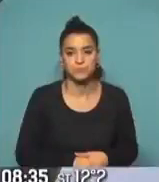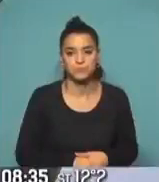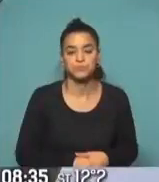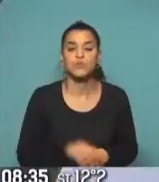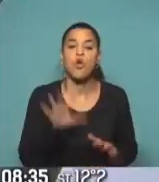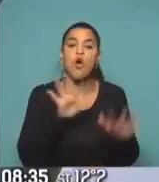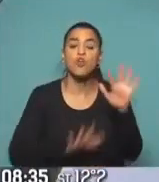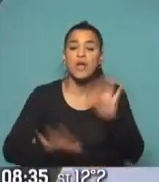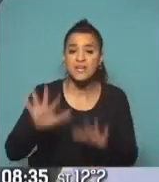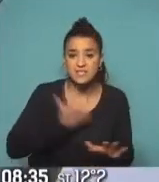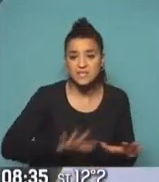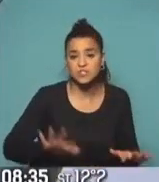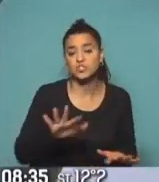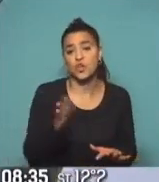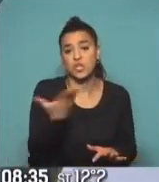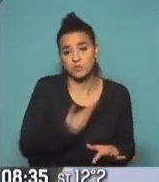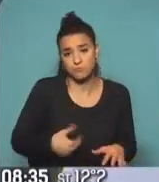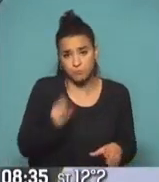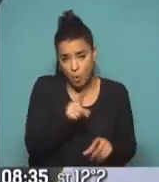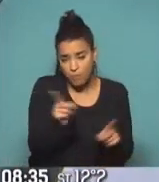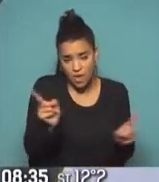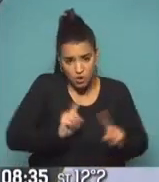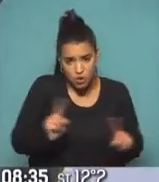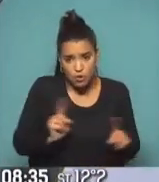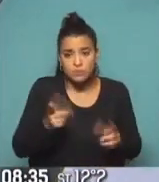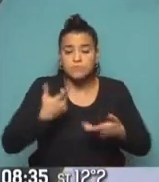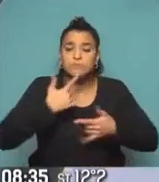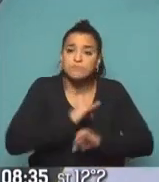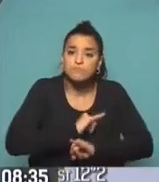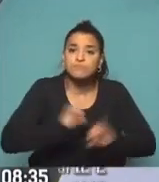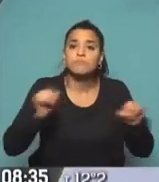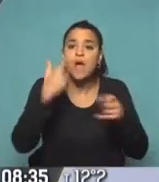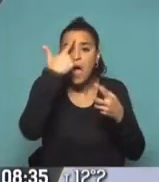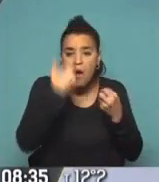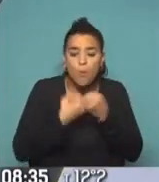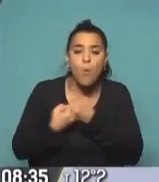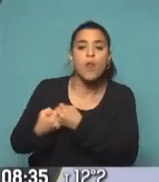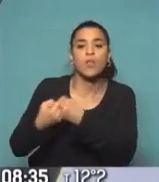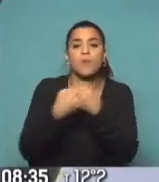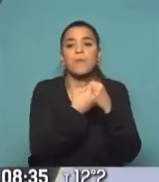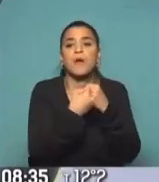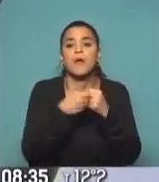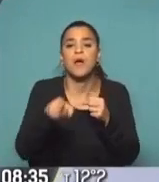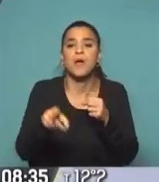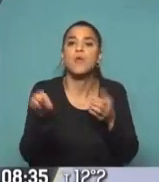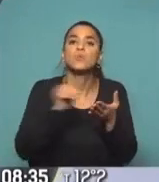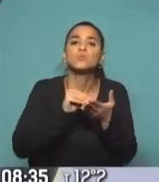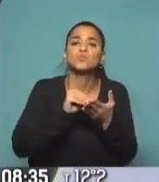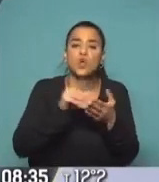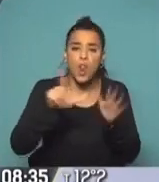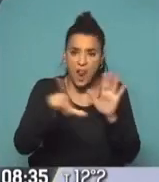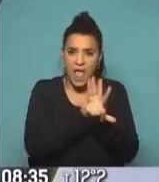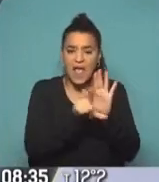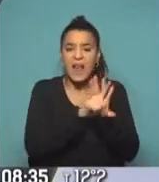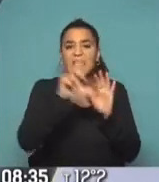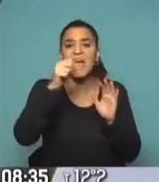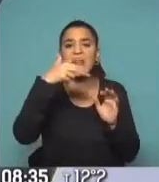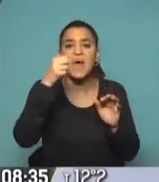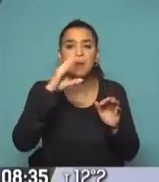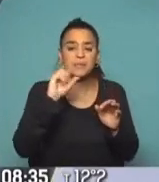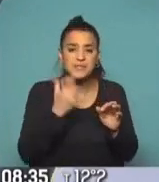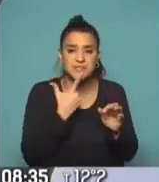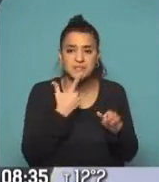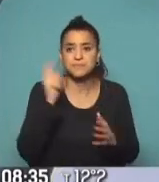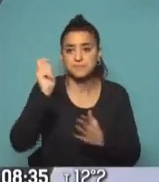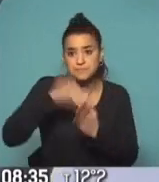organizaciones no gubernamentales lanzaron un acuerdo para la regulación del uso legal del cannabis una de las entidades que